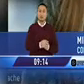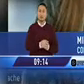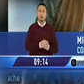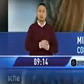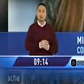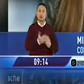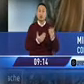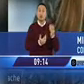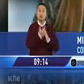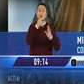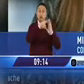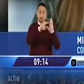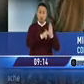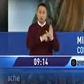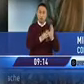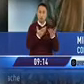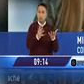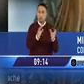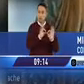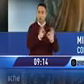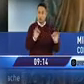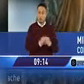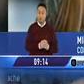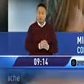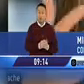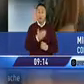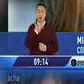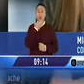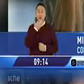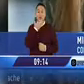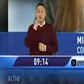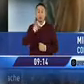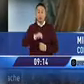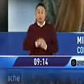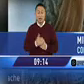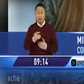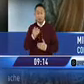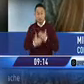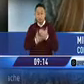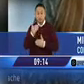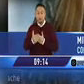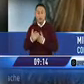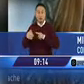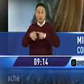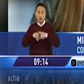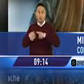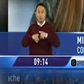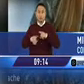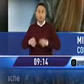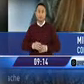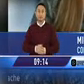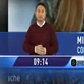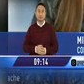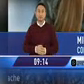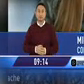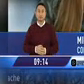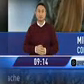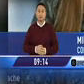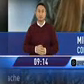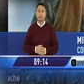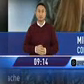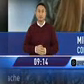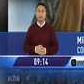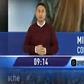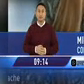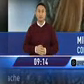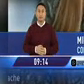la normativa, en este caso el reglamento, para poder llevar a cabo este proceso de las